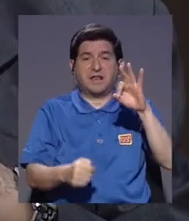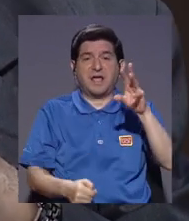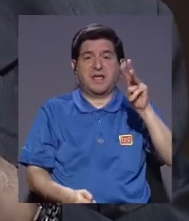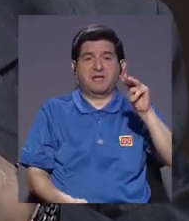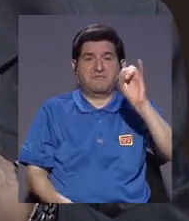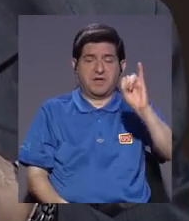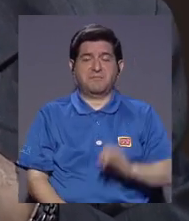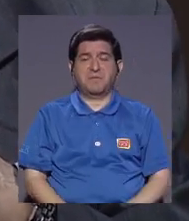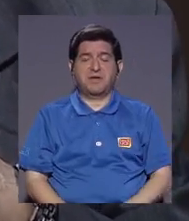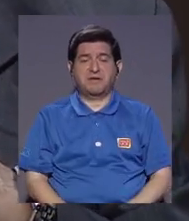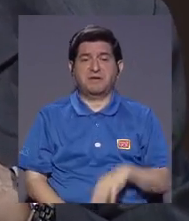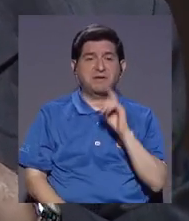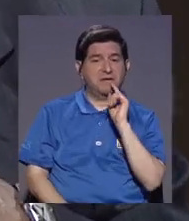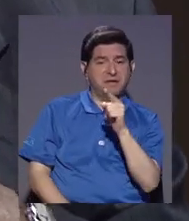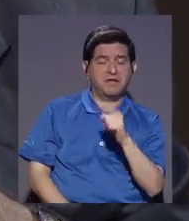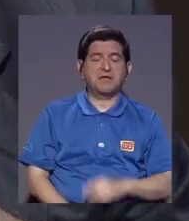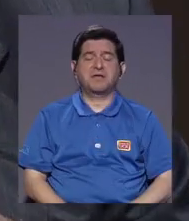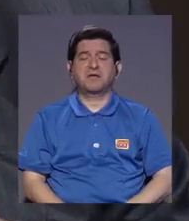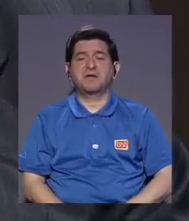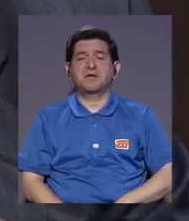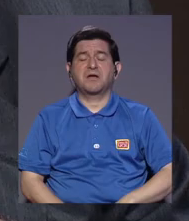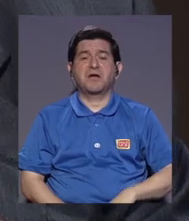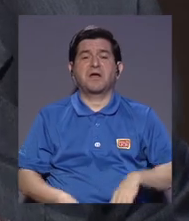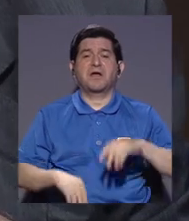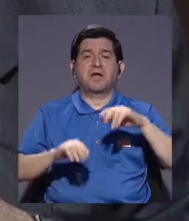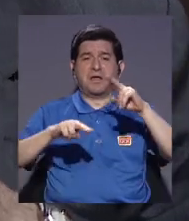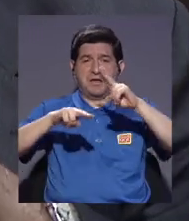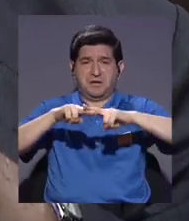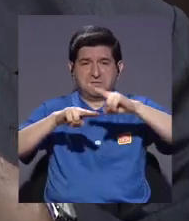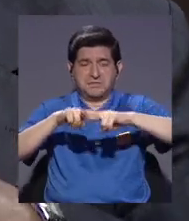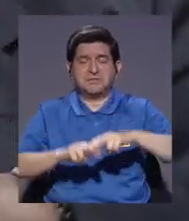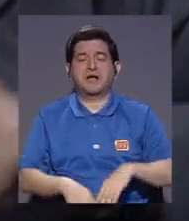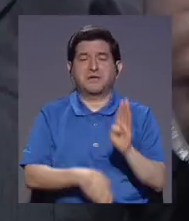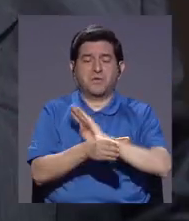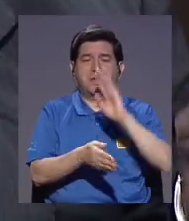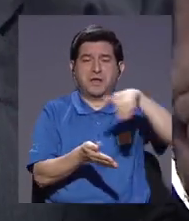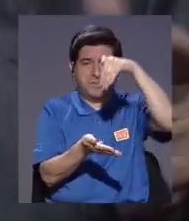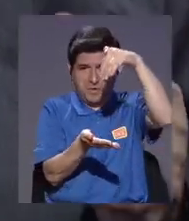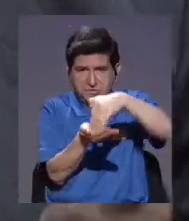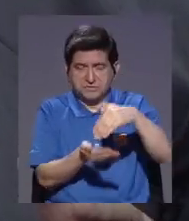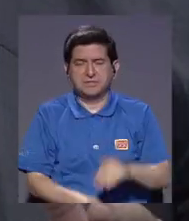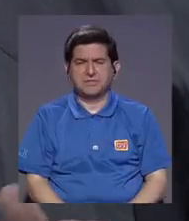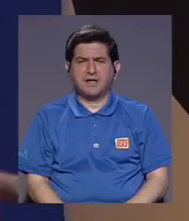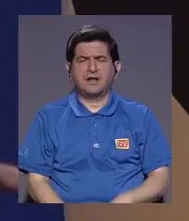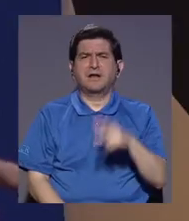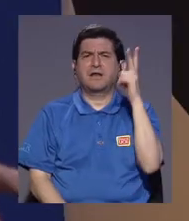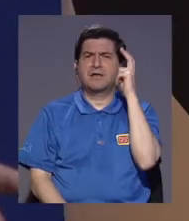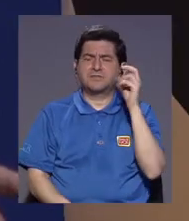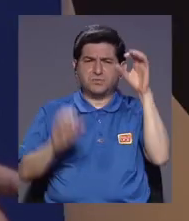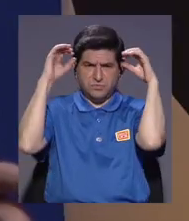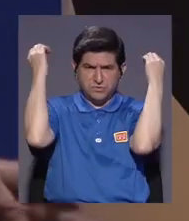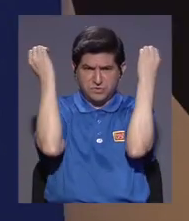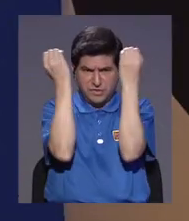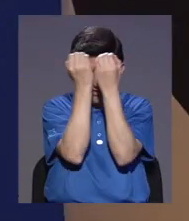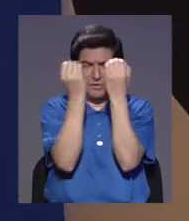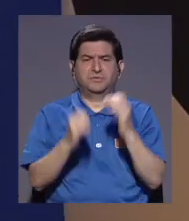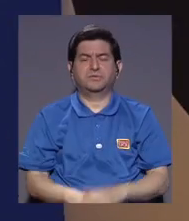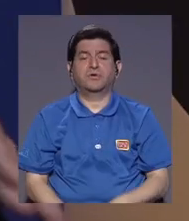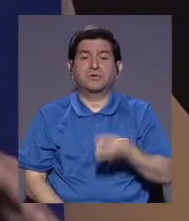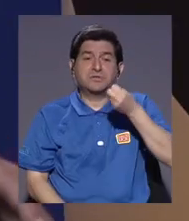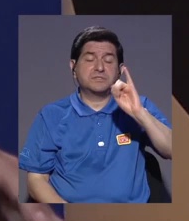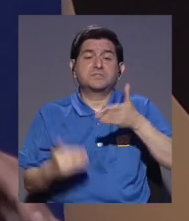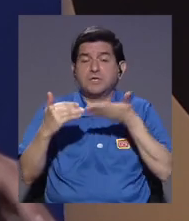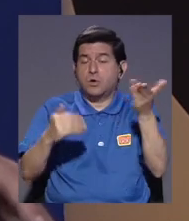al fondo monetario internacional- y lo sentamos en la silla del campo de entrar esa es una diferencia hace poco él escuchaba con soles que además